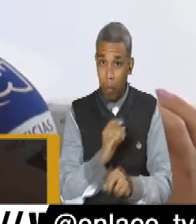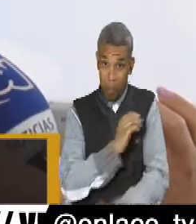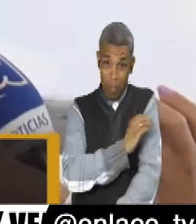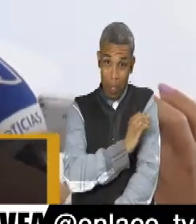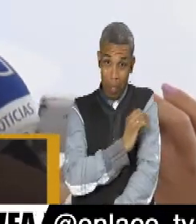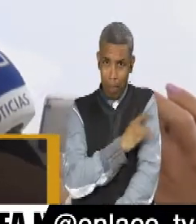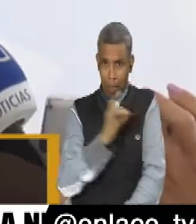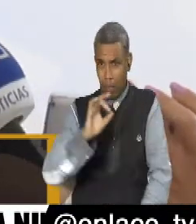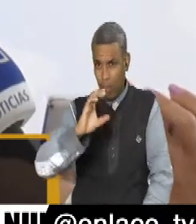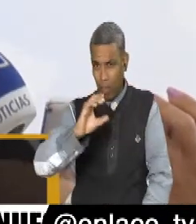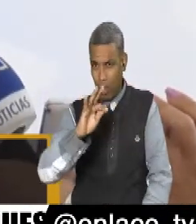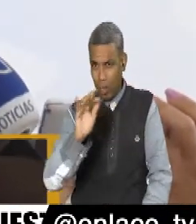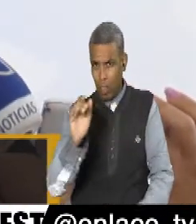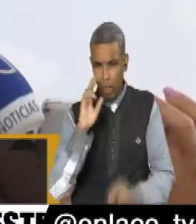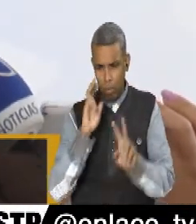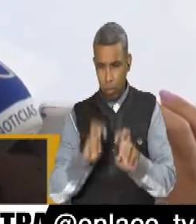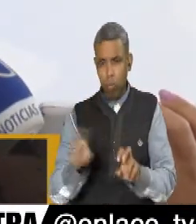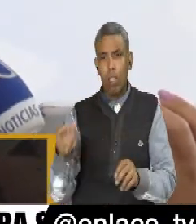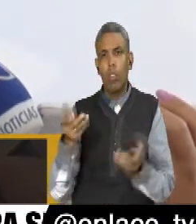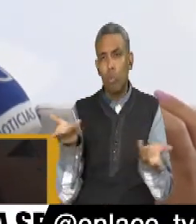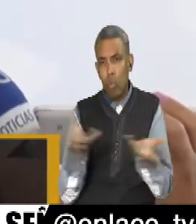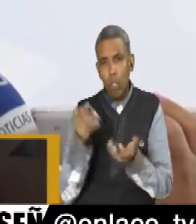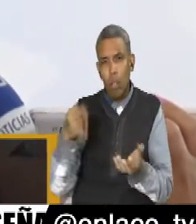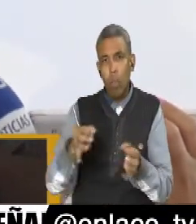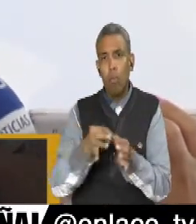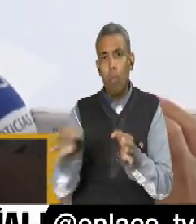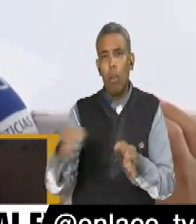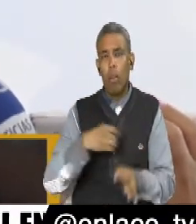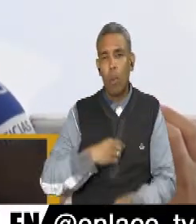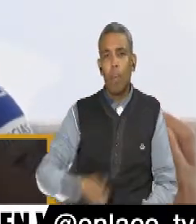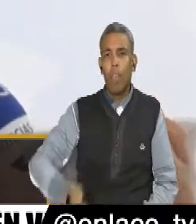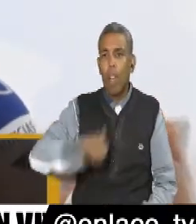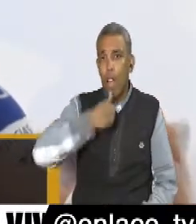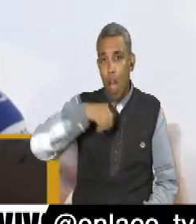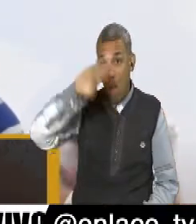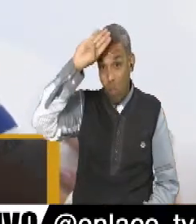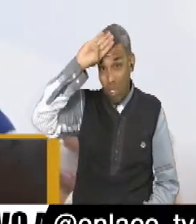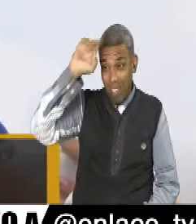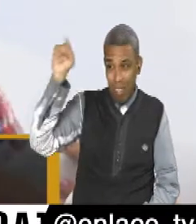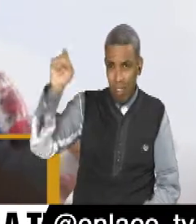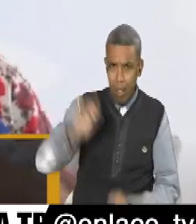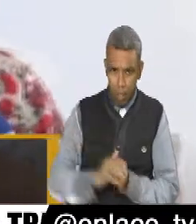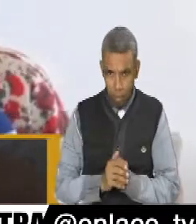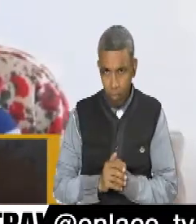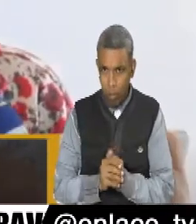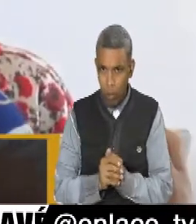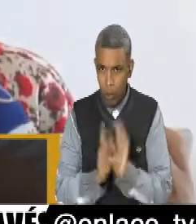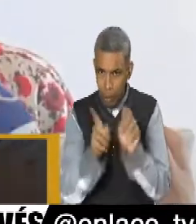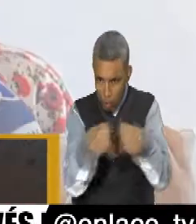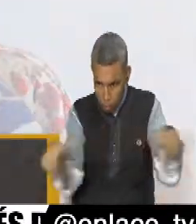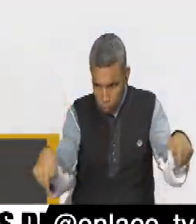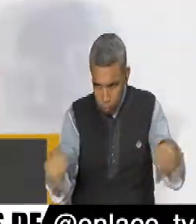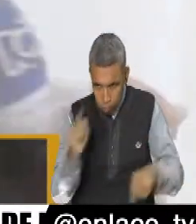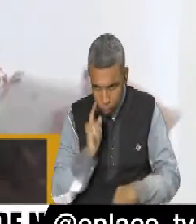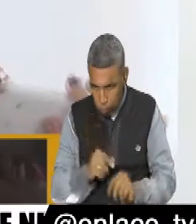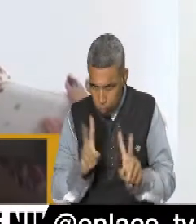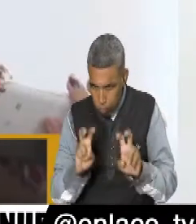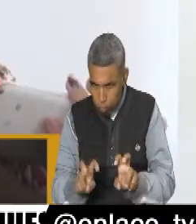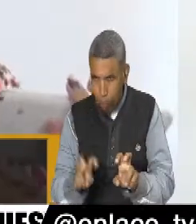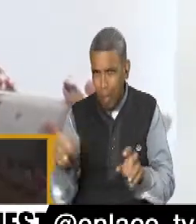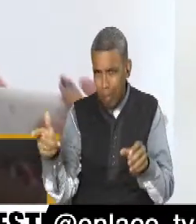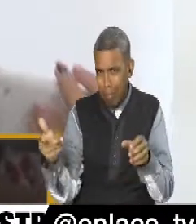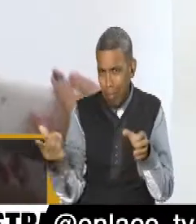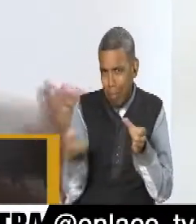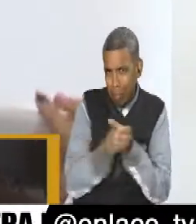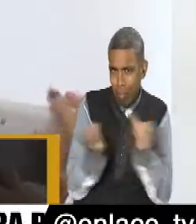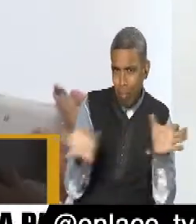de Aguachica, bajo la coordinación de la Fiscalía 21 Seccional de Aguachica, adscrito a la seccional del Magdalena Medio. Se pudo determinar